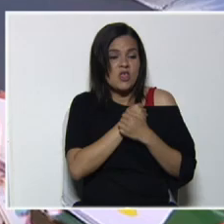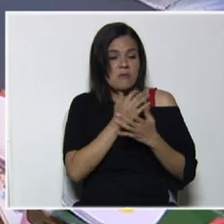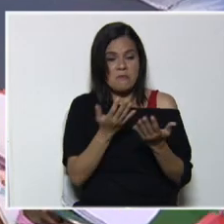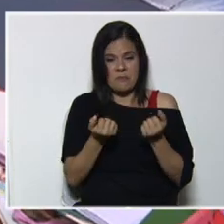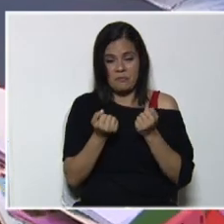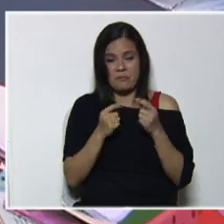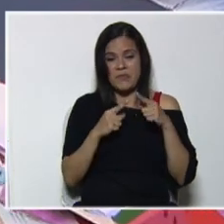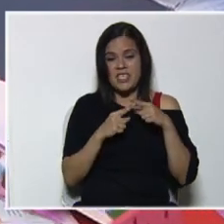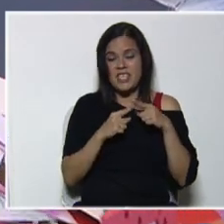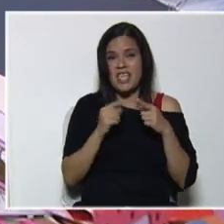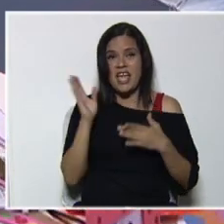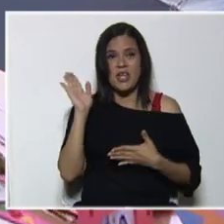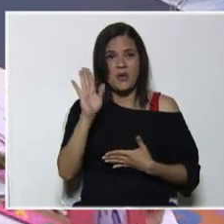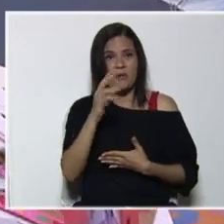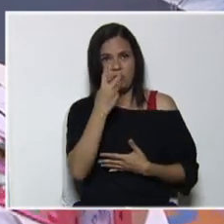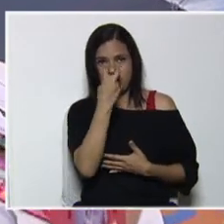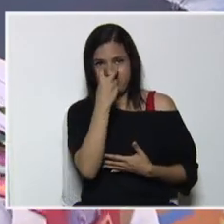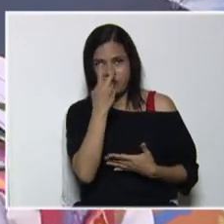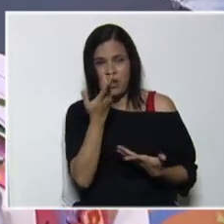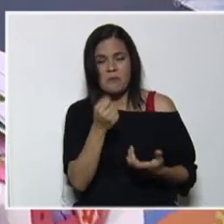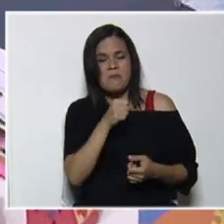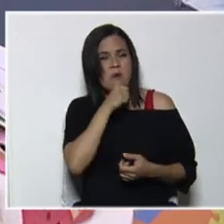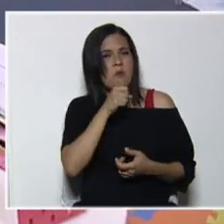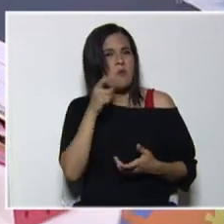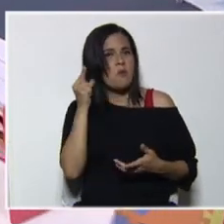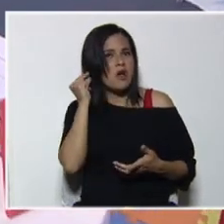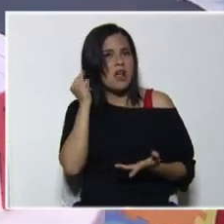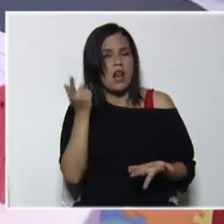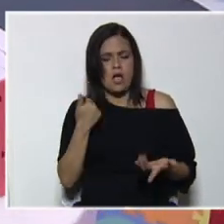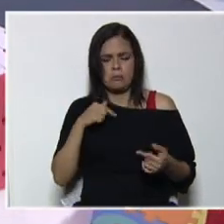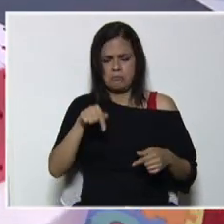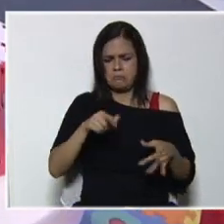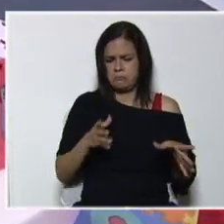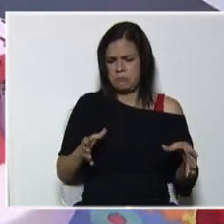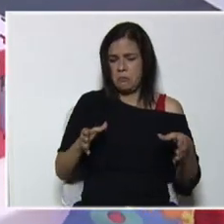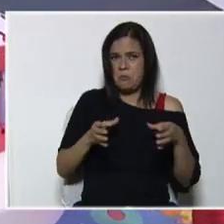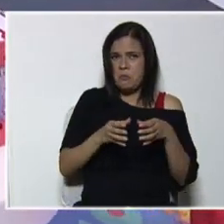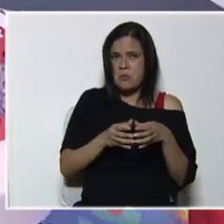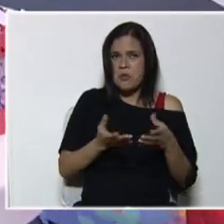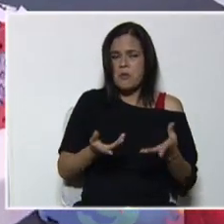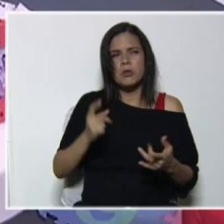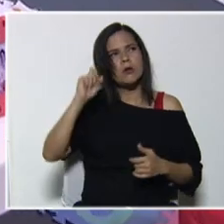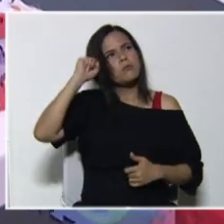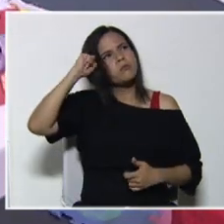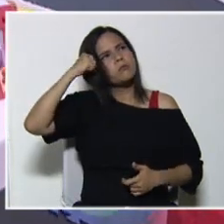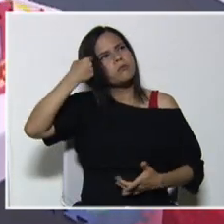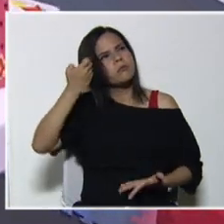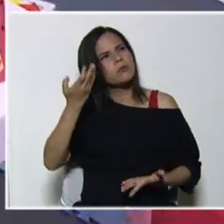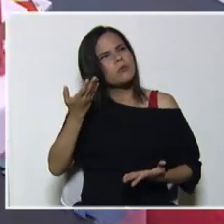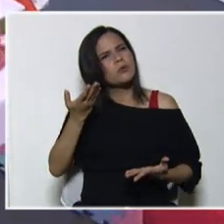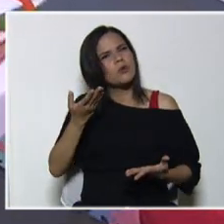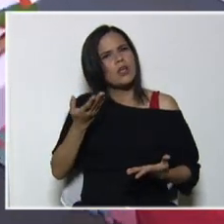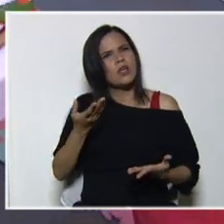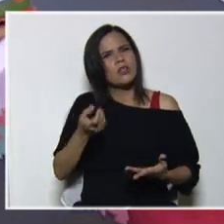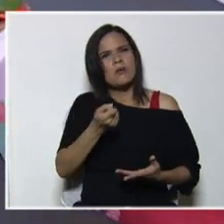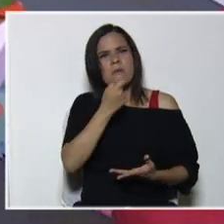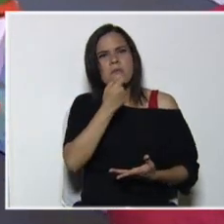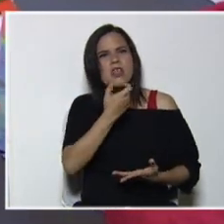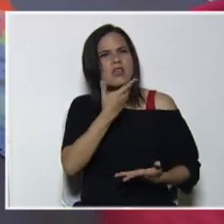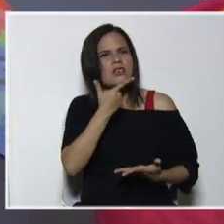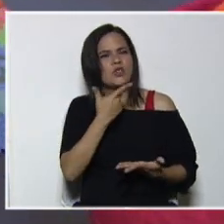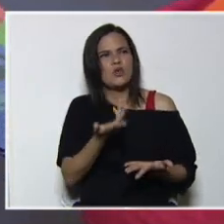vino a visitar, la abuela? Acá vamos a reunirnos y vamos a estar recordando esos momentos preciosos, esos